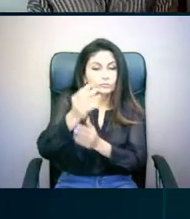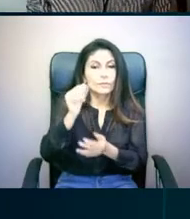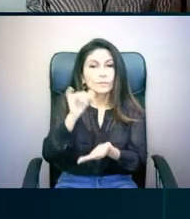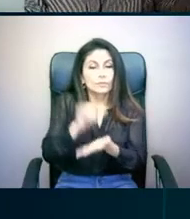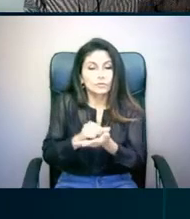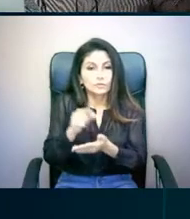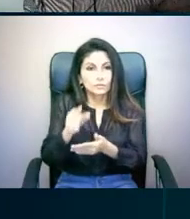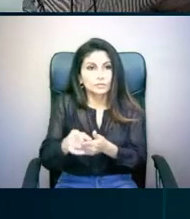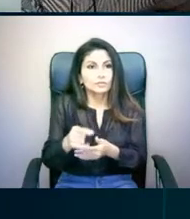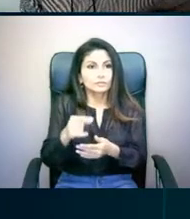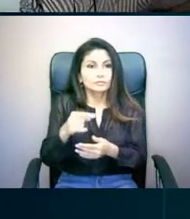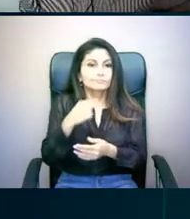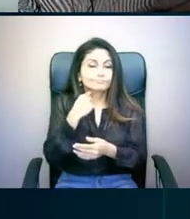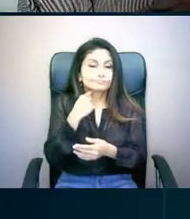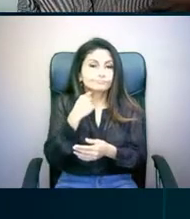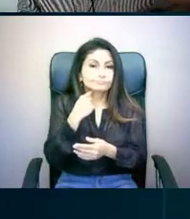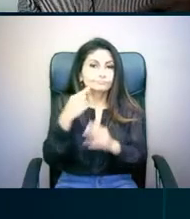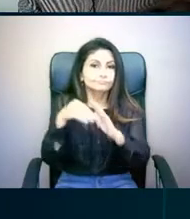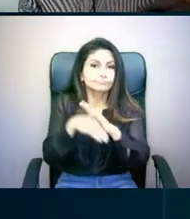la pequeña ineficiencia que estamos